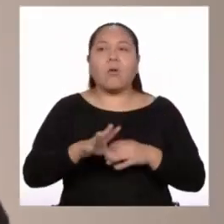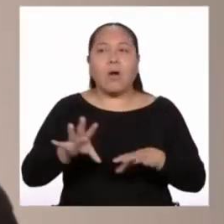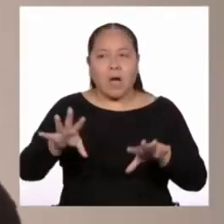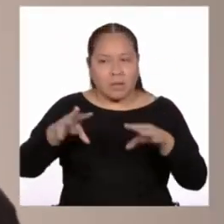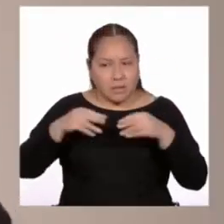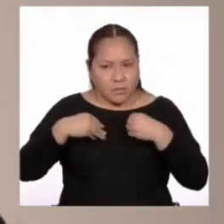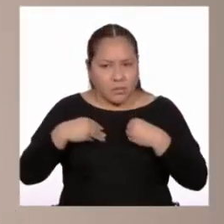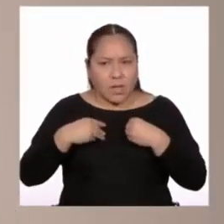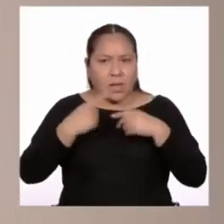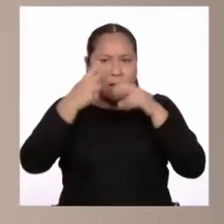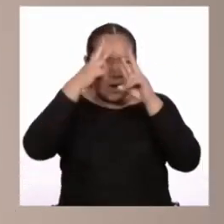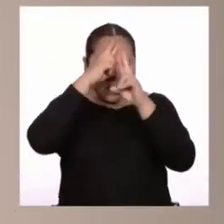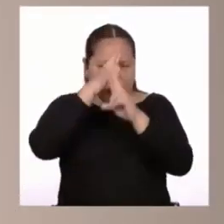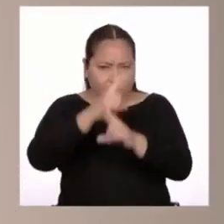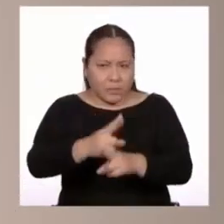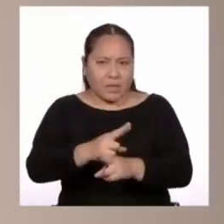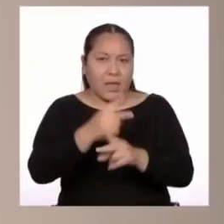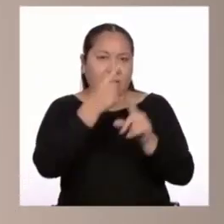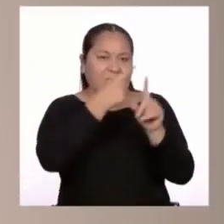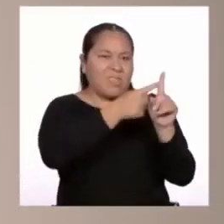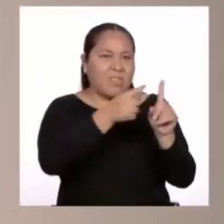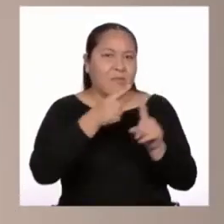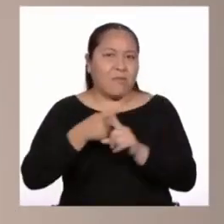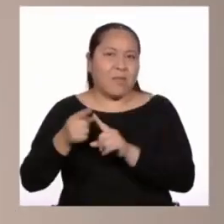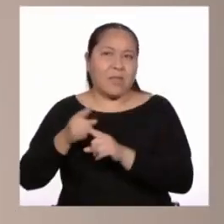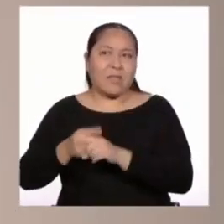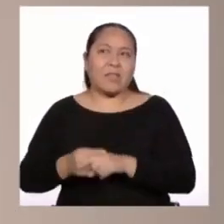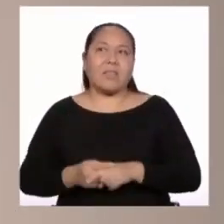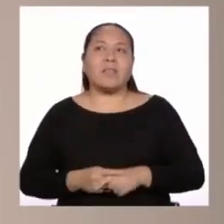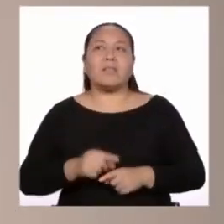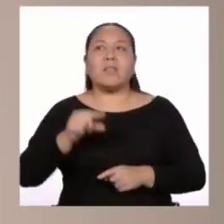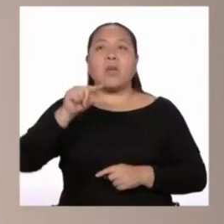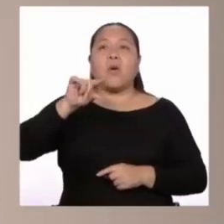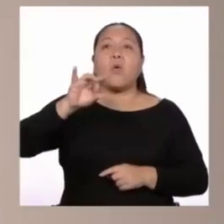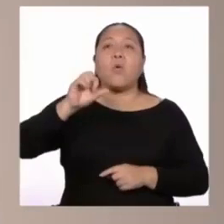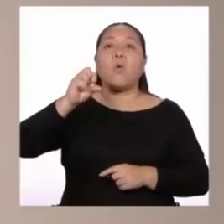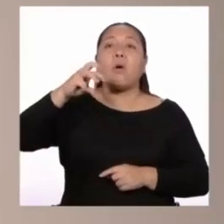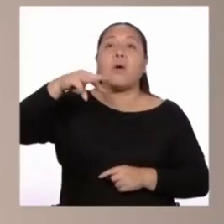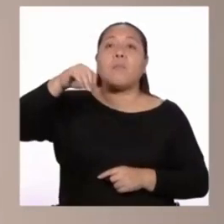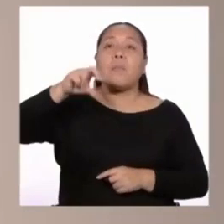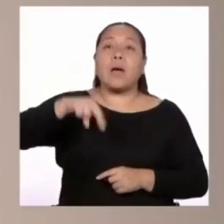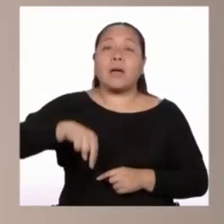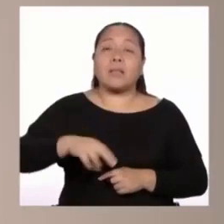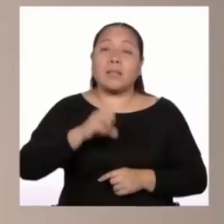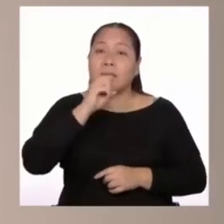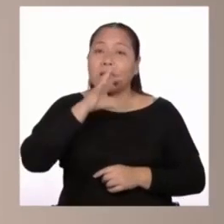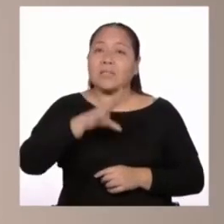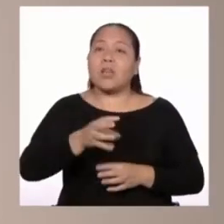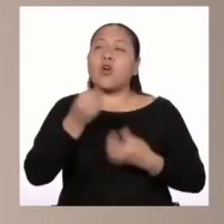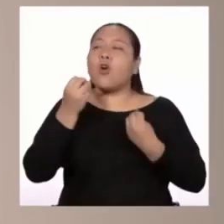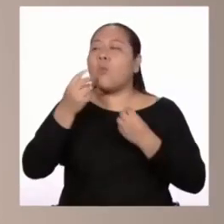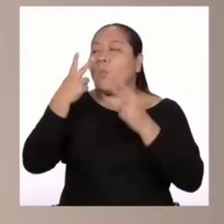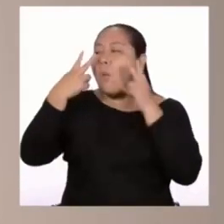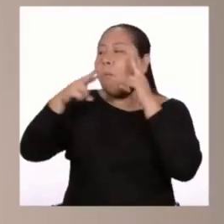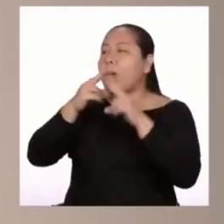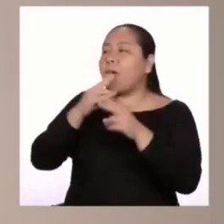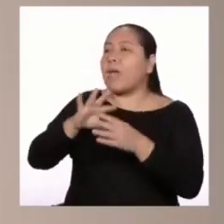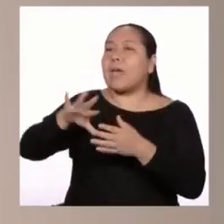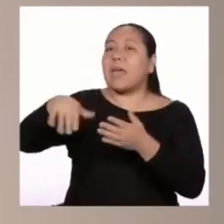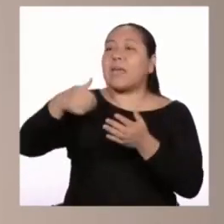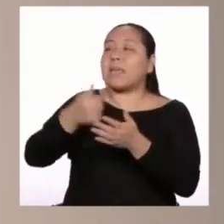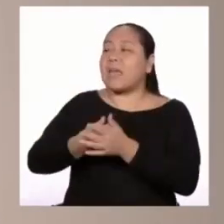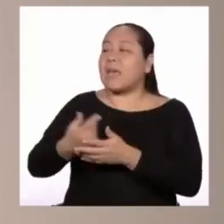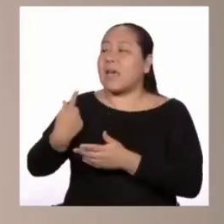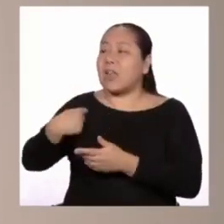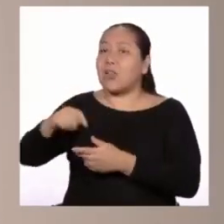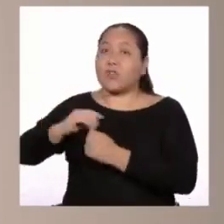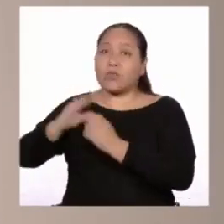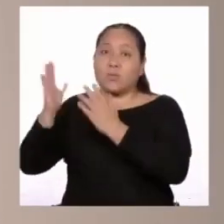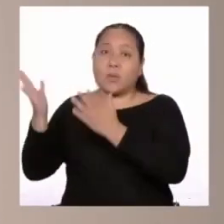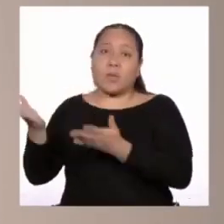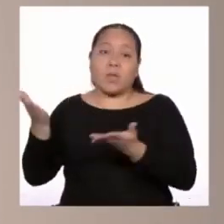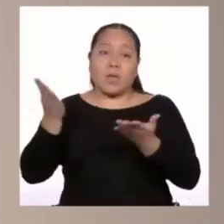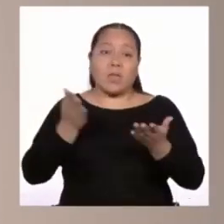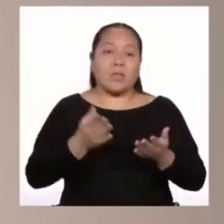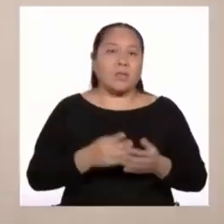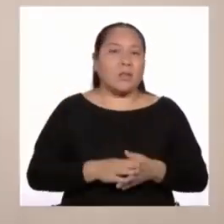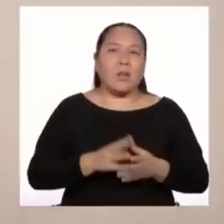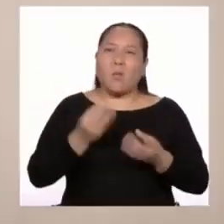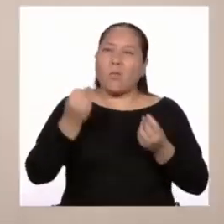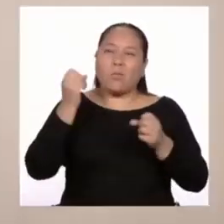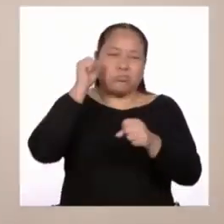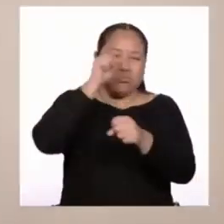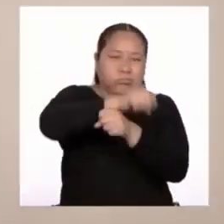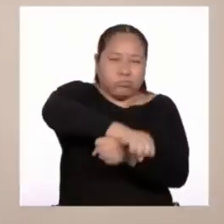culturales. Por otro lado, Guamán Poma nos ofrece su visión de la llegada de los españoles, donde se cometieron muchos abusos contra los